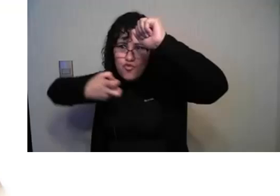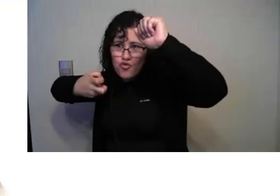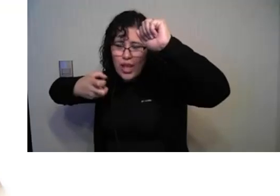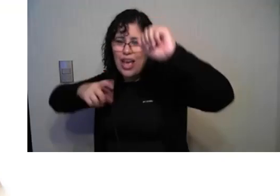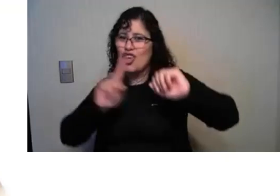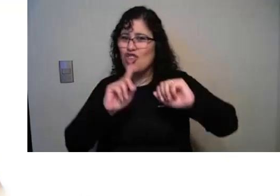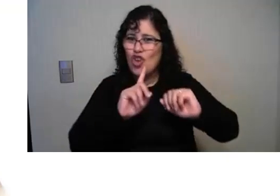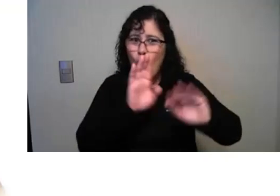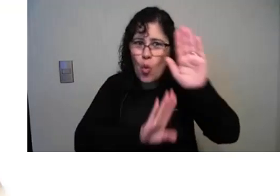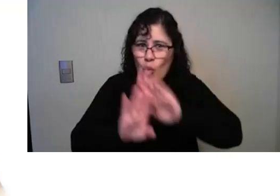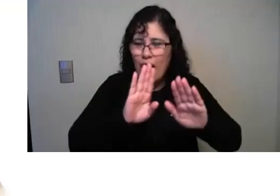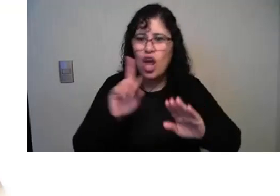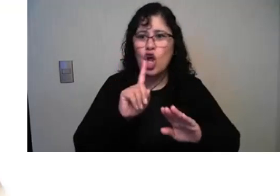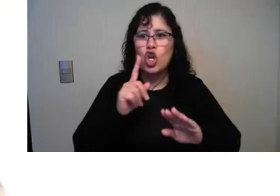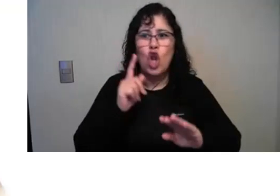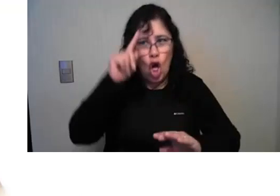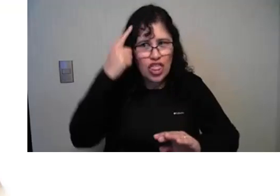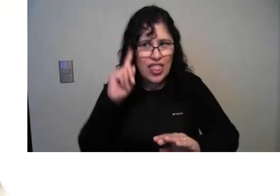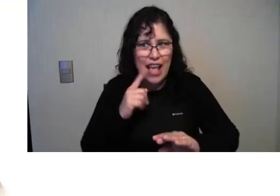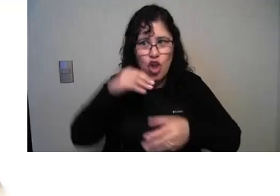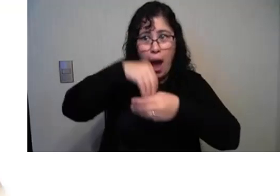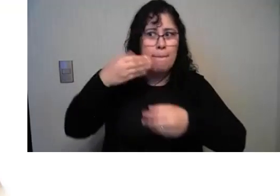porque esto terminó arriba. A lo